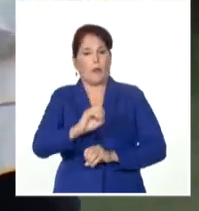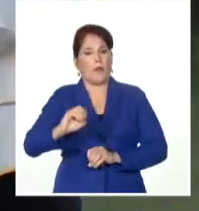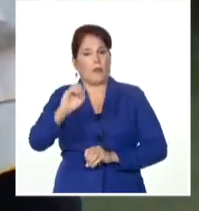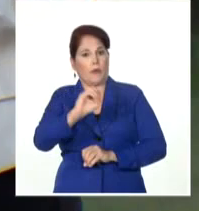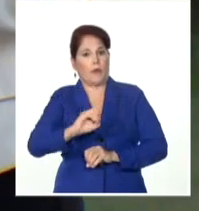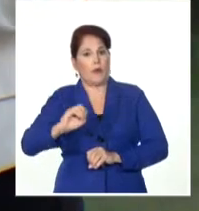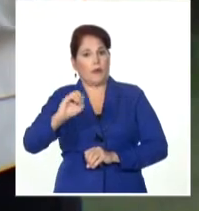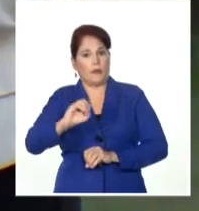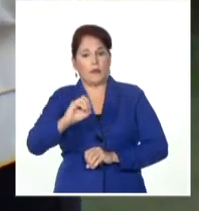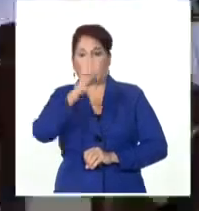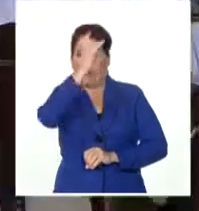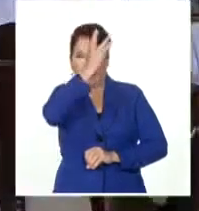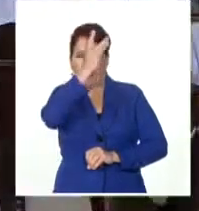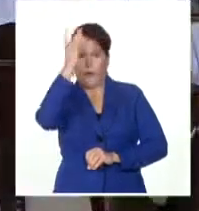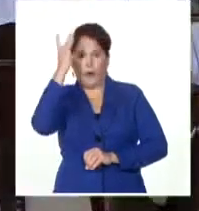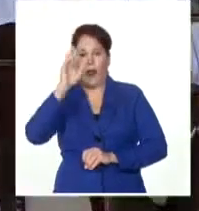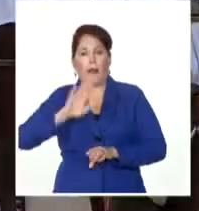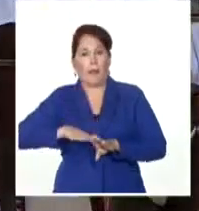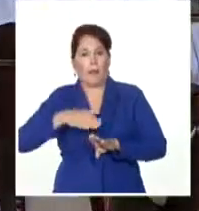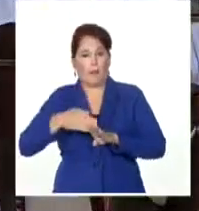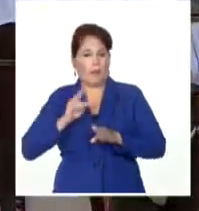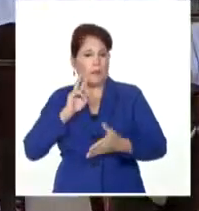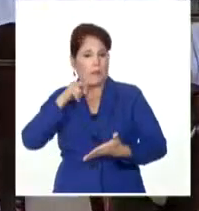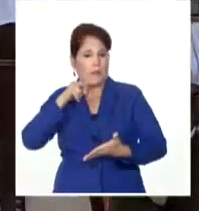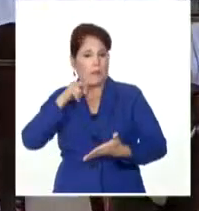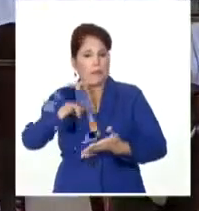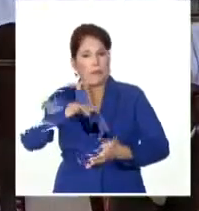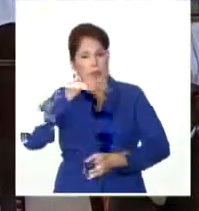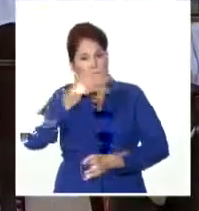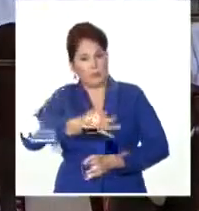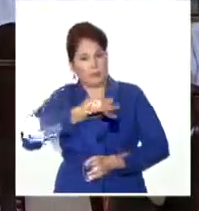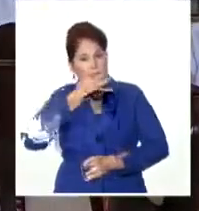organización, Roberto Morales Ojeda.